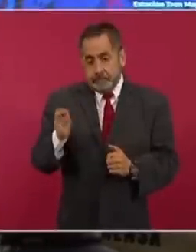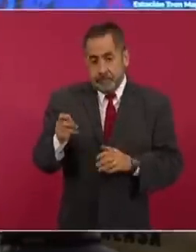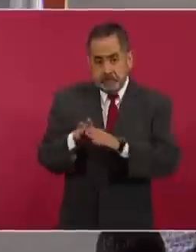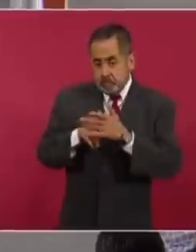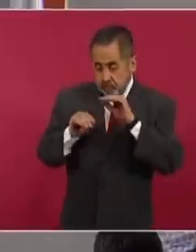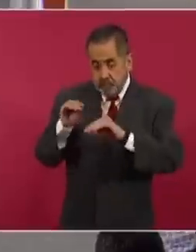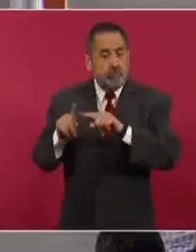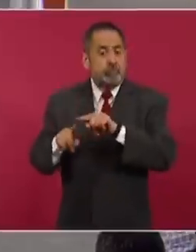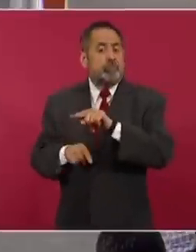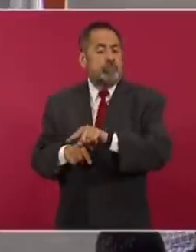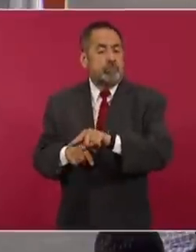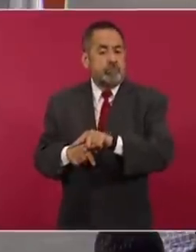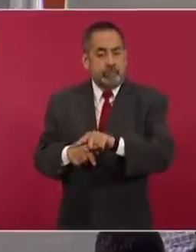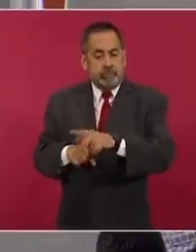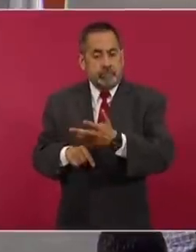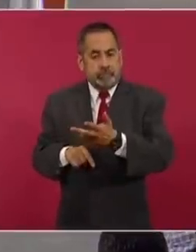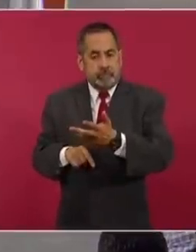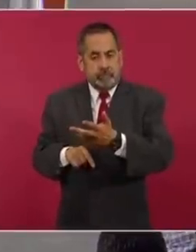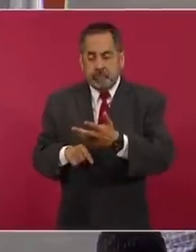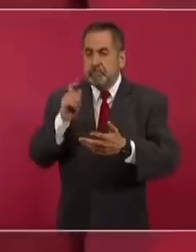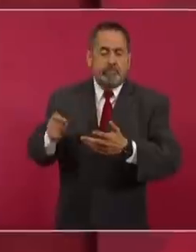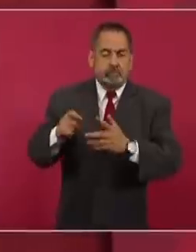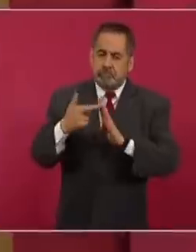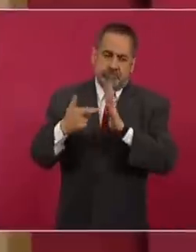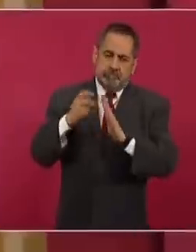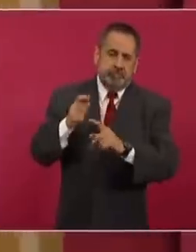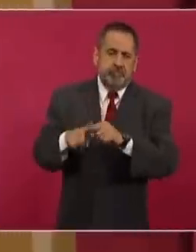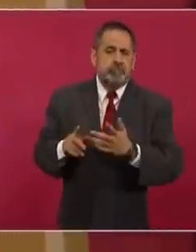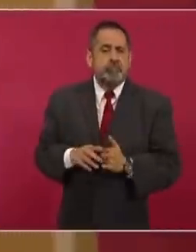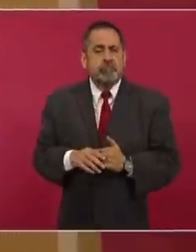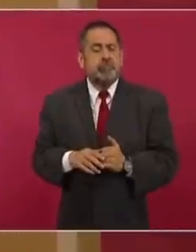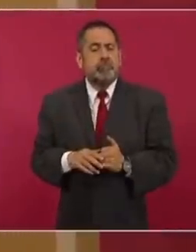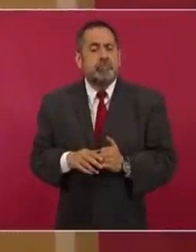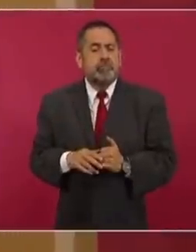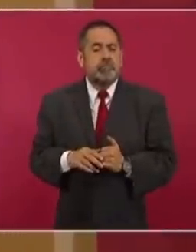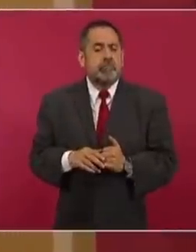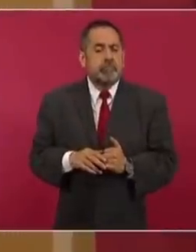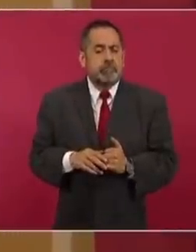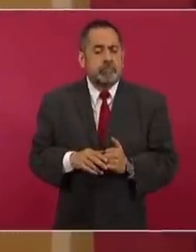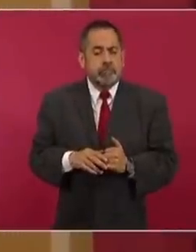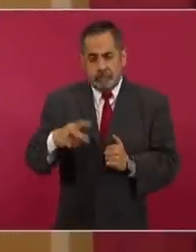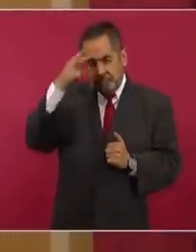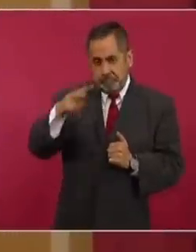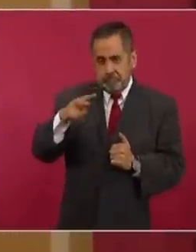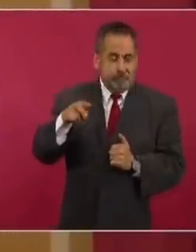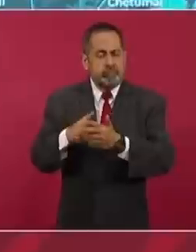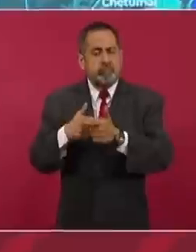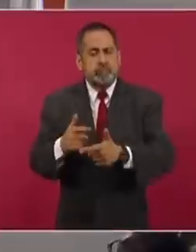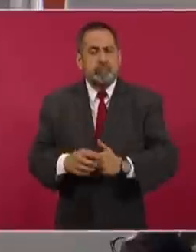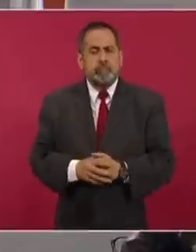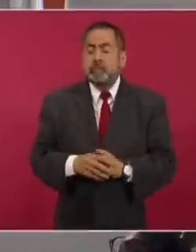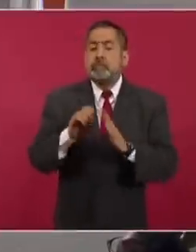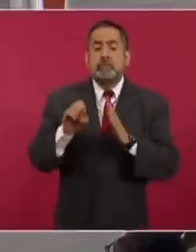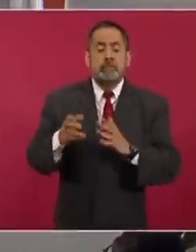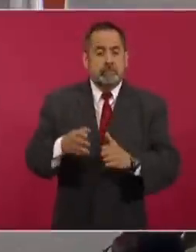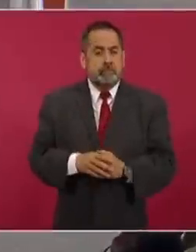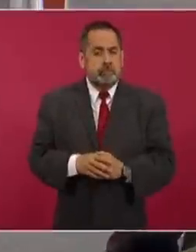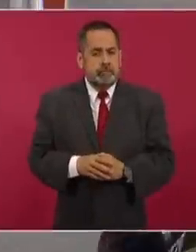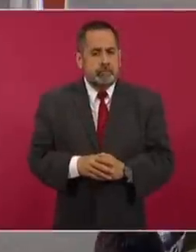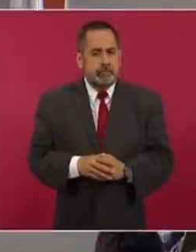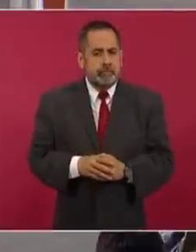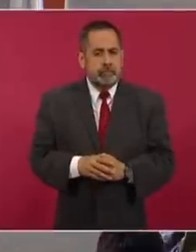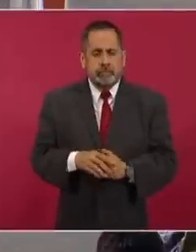pues aquí se aplica la máxima de que México es un país rico con pueblo pobre. Por ejemplo, este